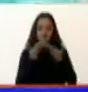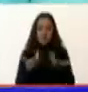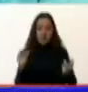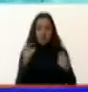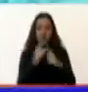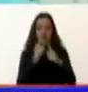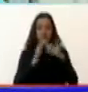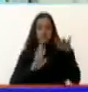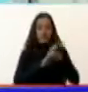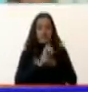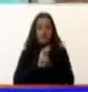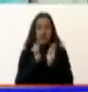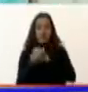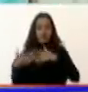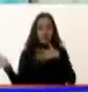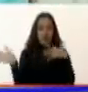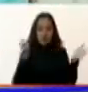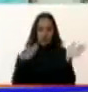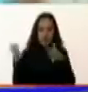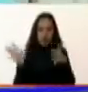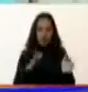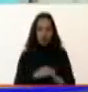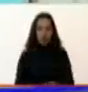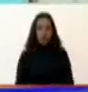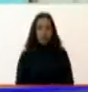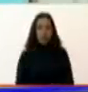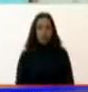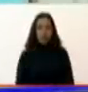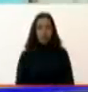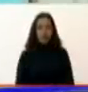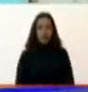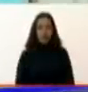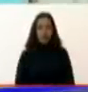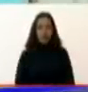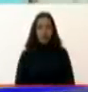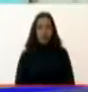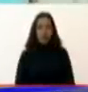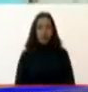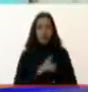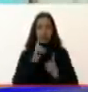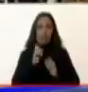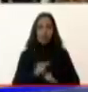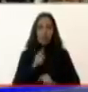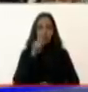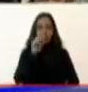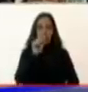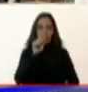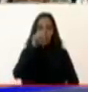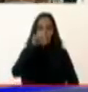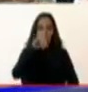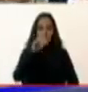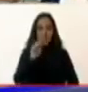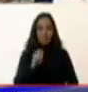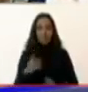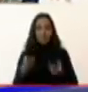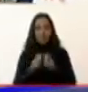cambio climático. Jorge, Tania Díaz y Ernesto Villegas, ustedes